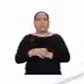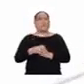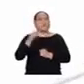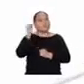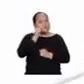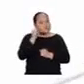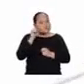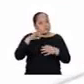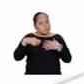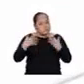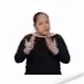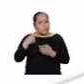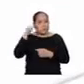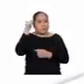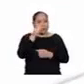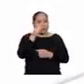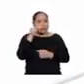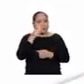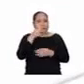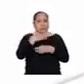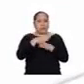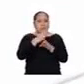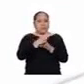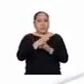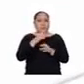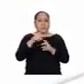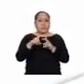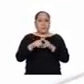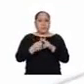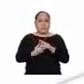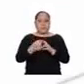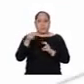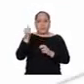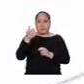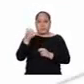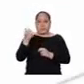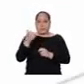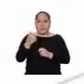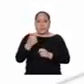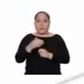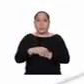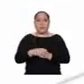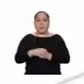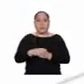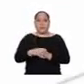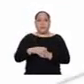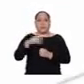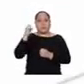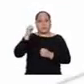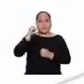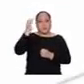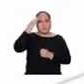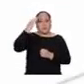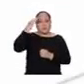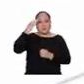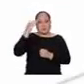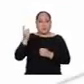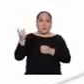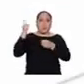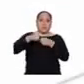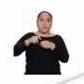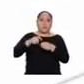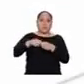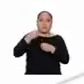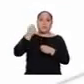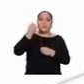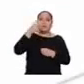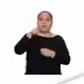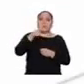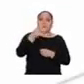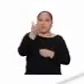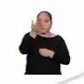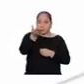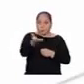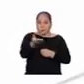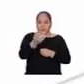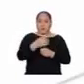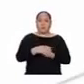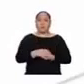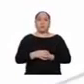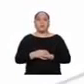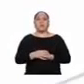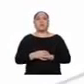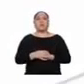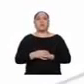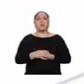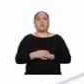posible. En este caso, como empieza en 10, sabemos que sí está incluyendo a tu menor valor, que es